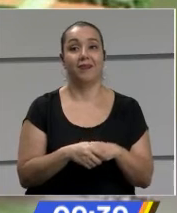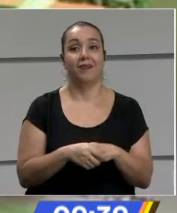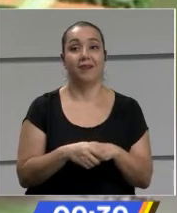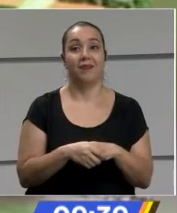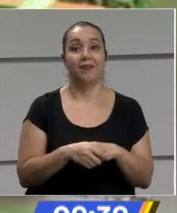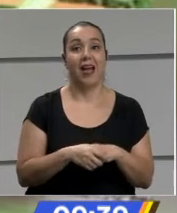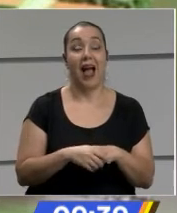atrás,